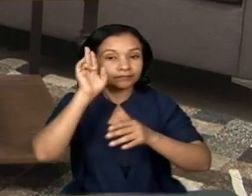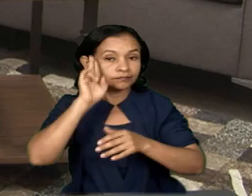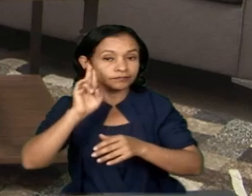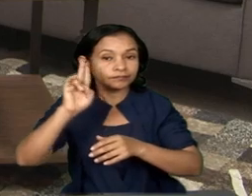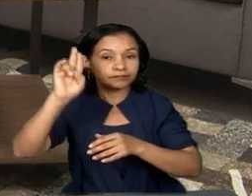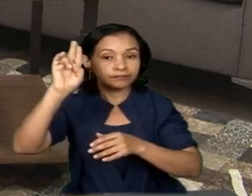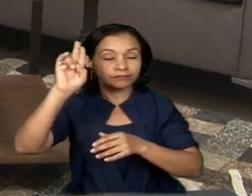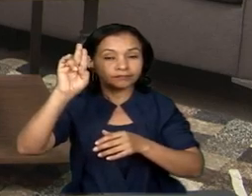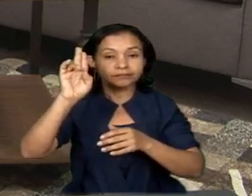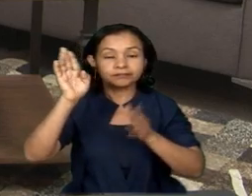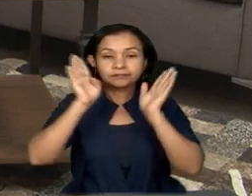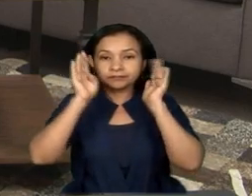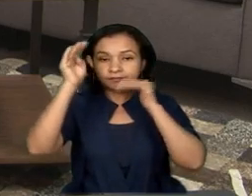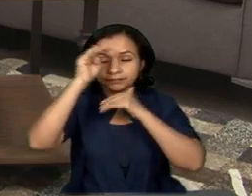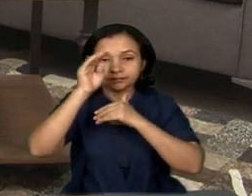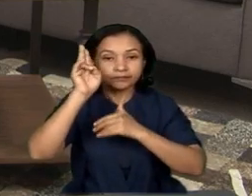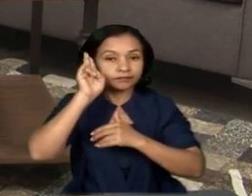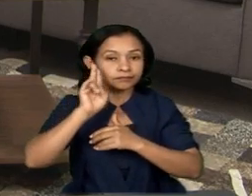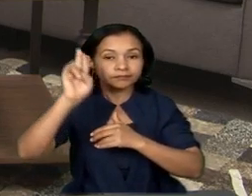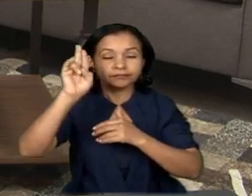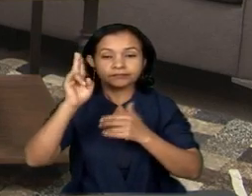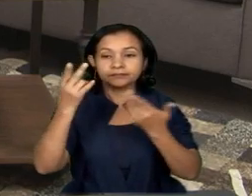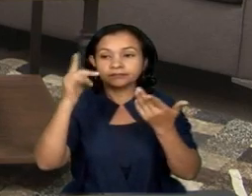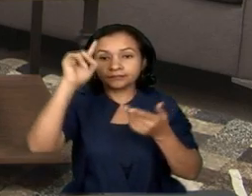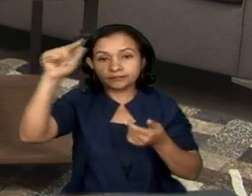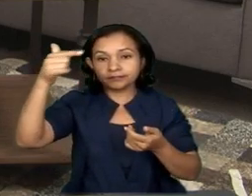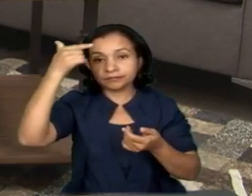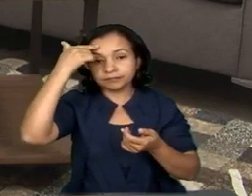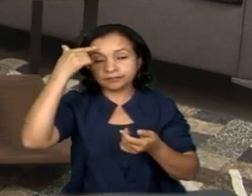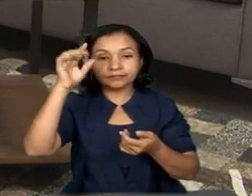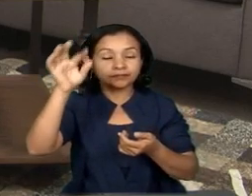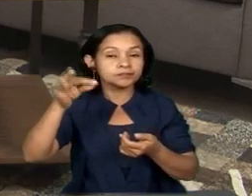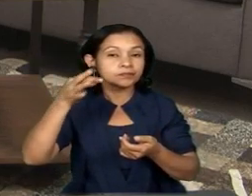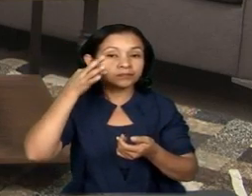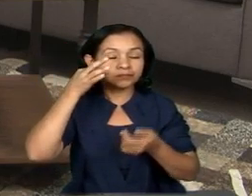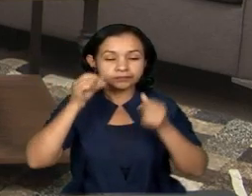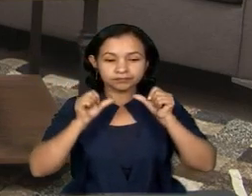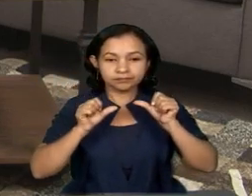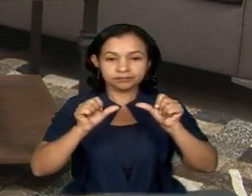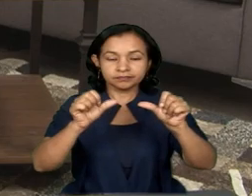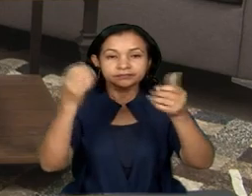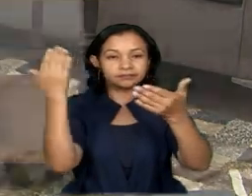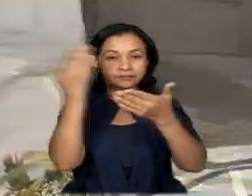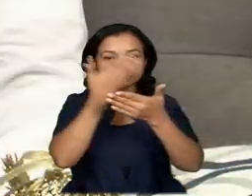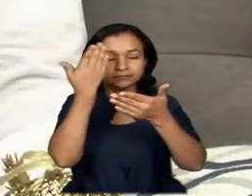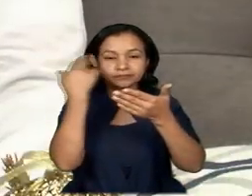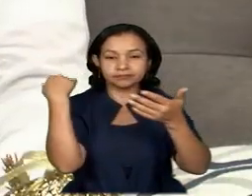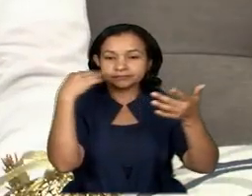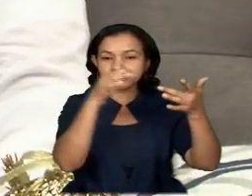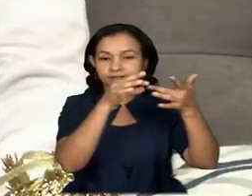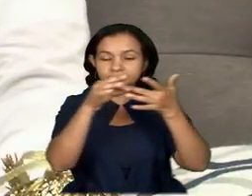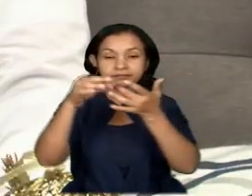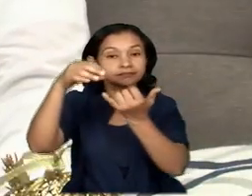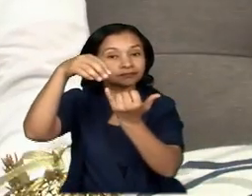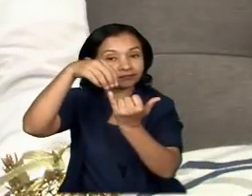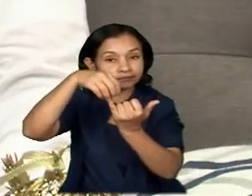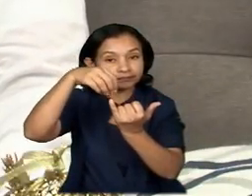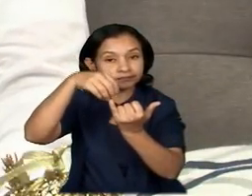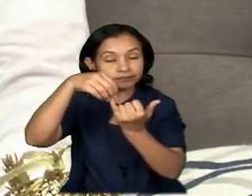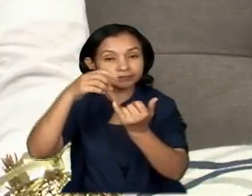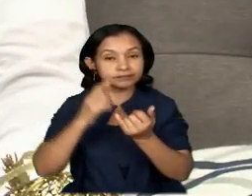de universidades privadas, de las escuelas normales, para la continuidad educativa, profesional, técnica, de